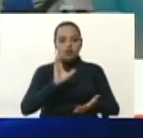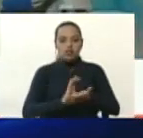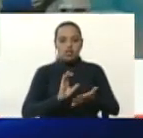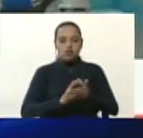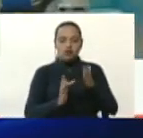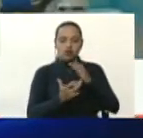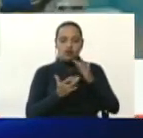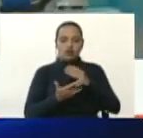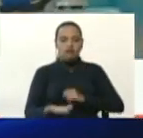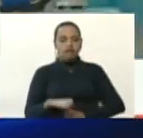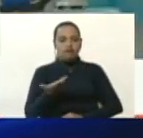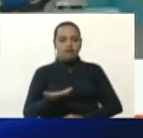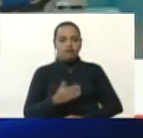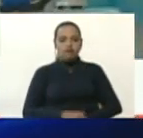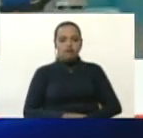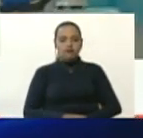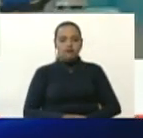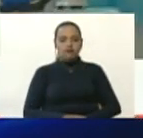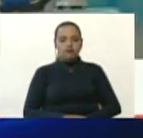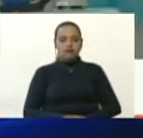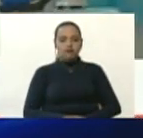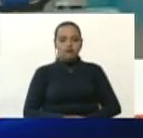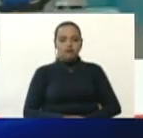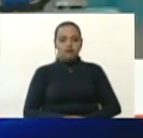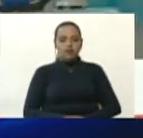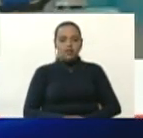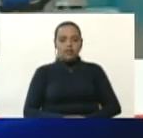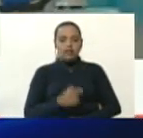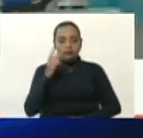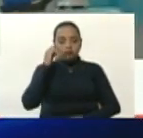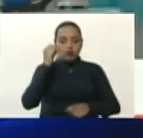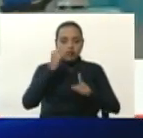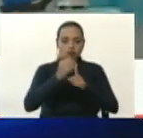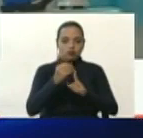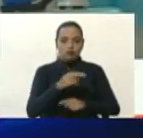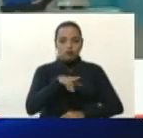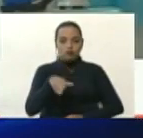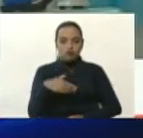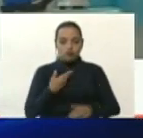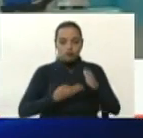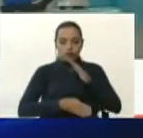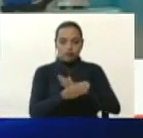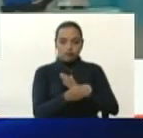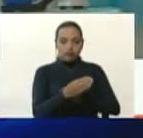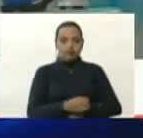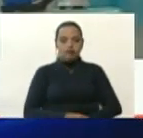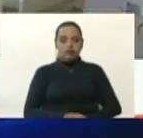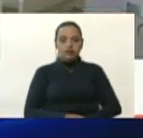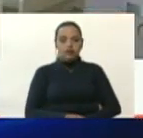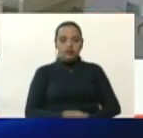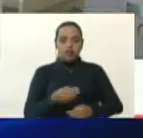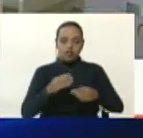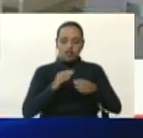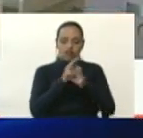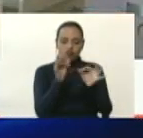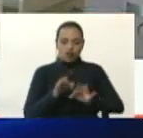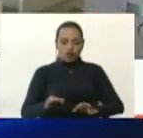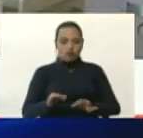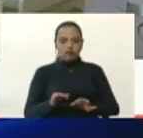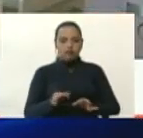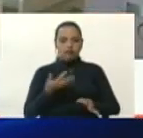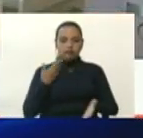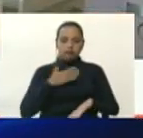tecnología, los CAT. Esa es la meta, ahí vamos nosotros, por partes, de manera estable,